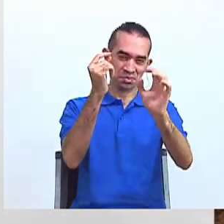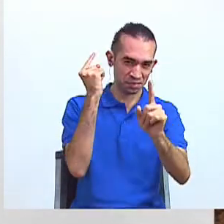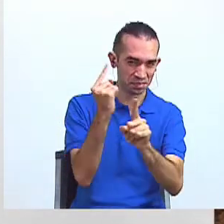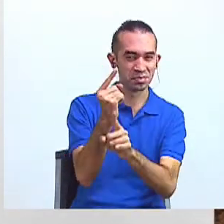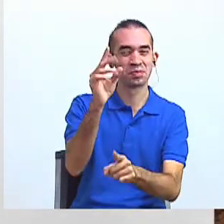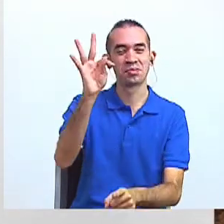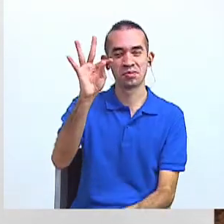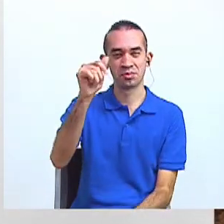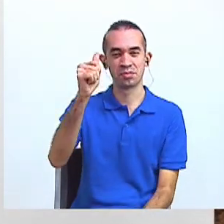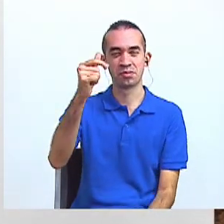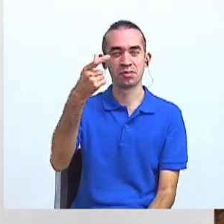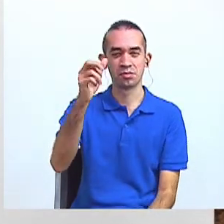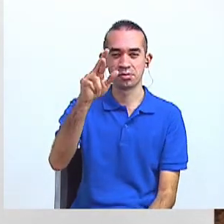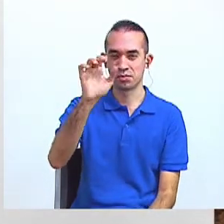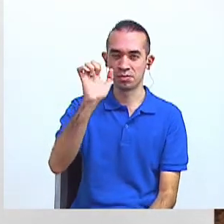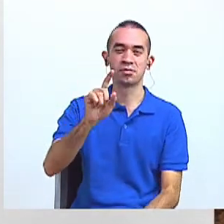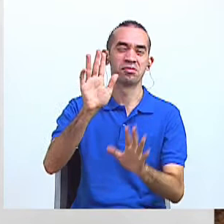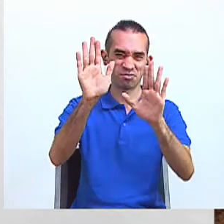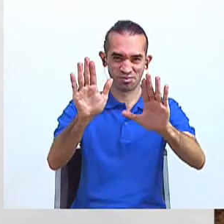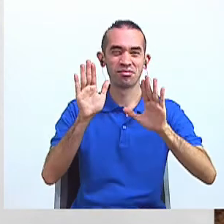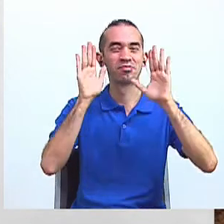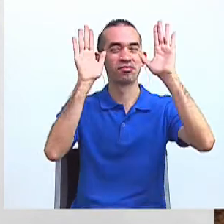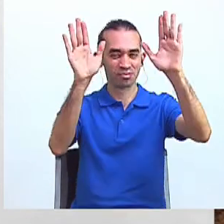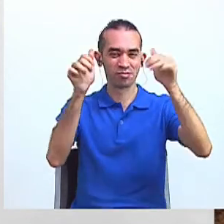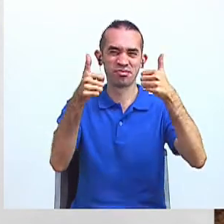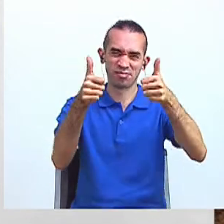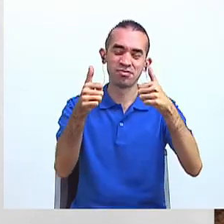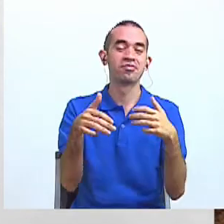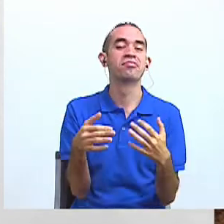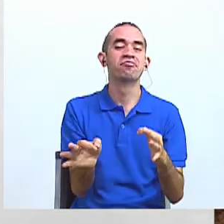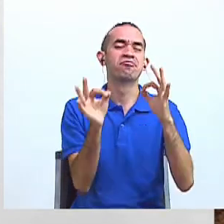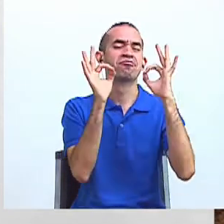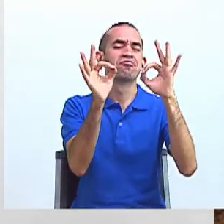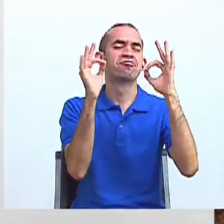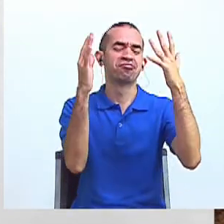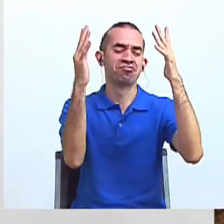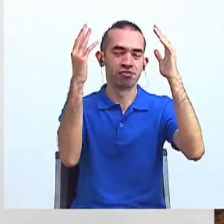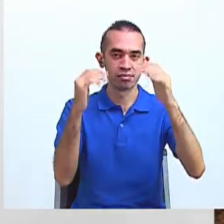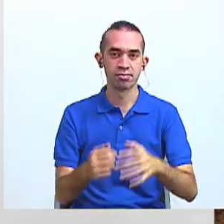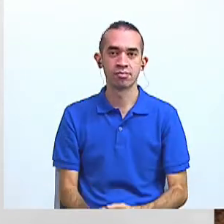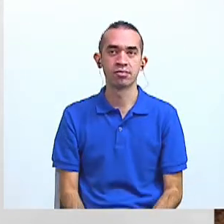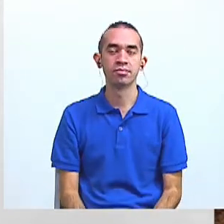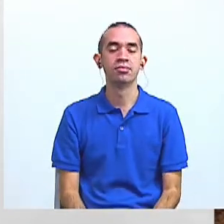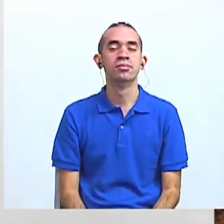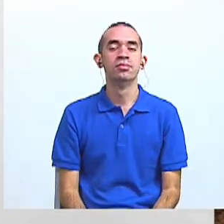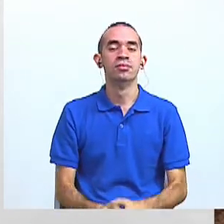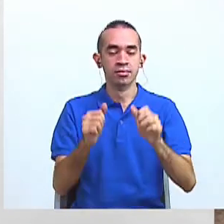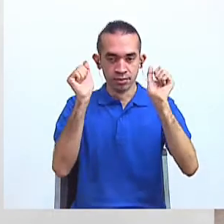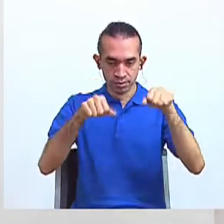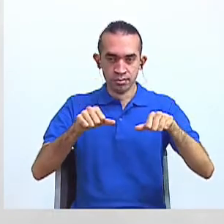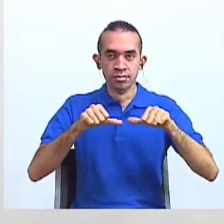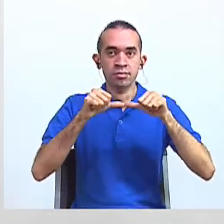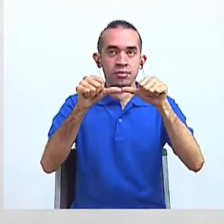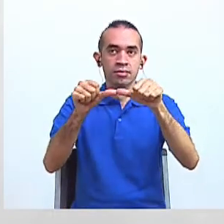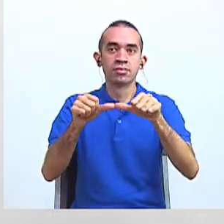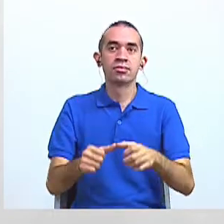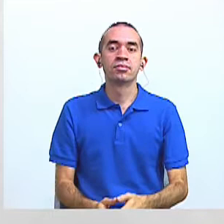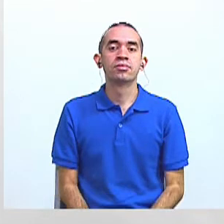bien, Tagore. Excelente. Lo han hecho magnífico, muchachos. Podemos continuar.